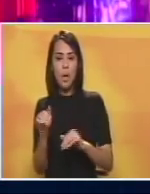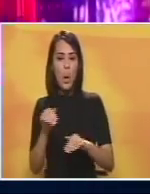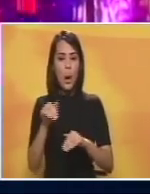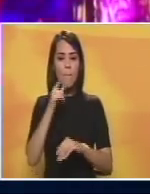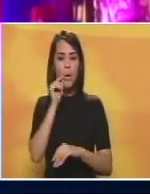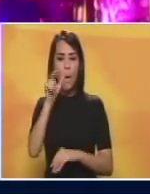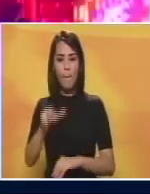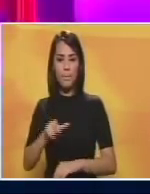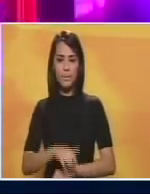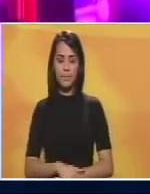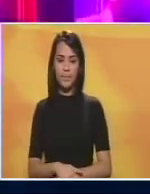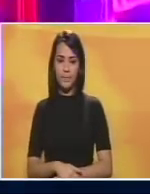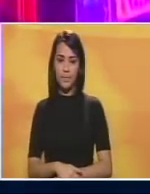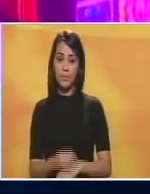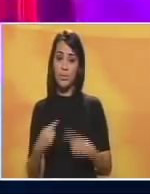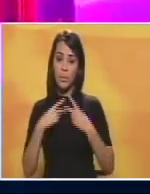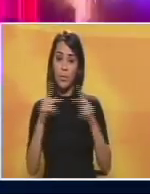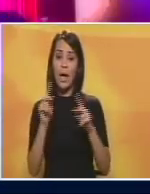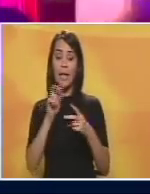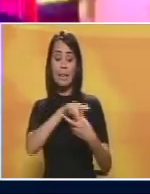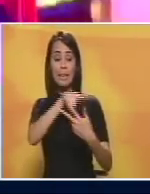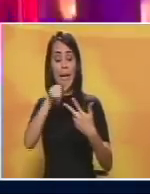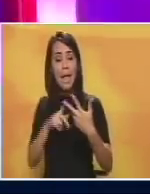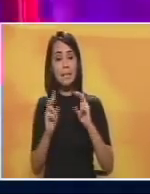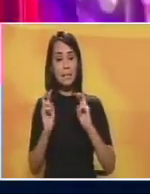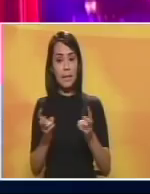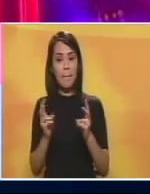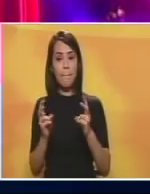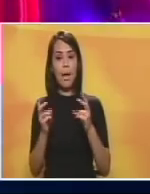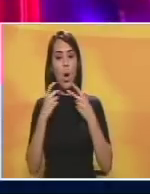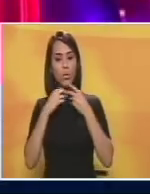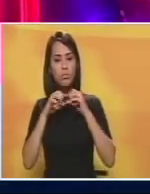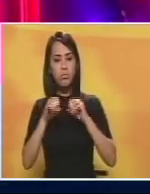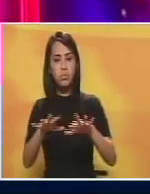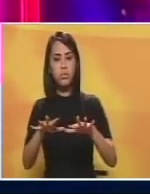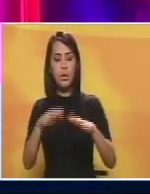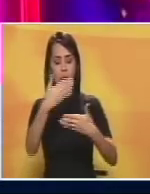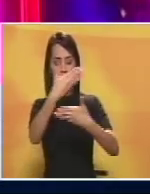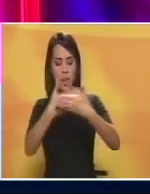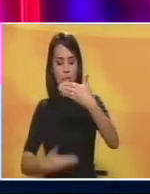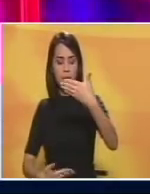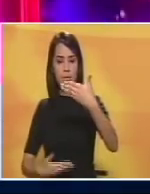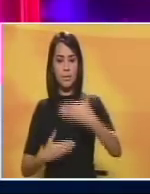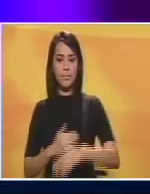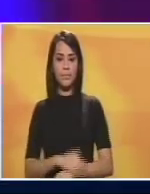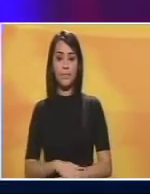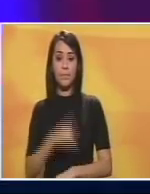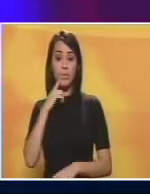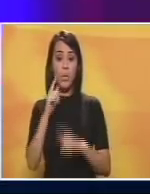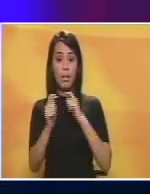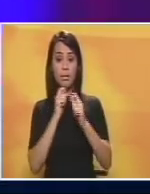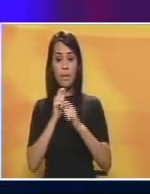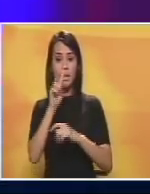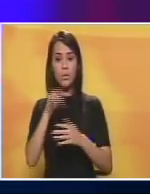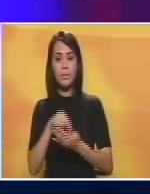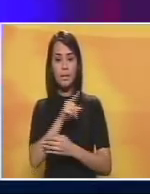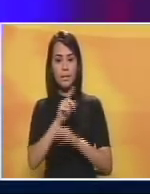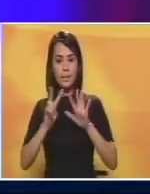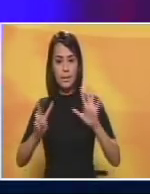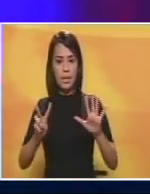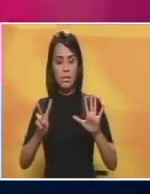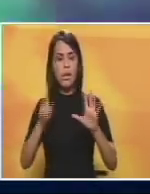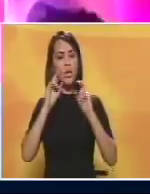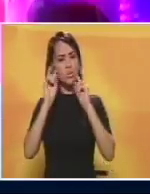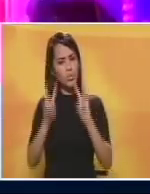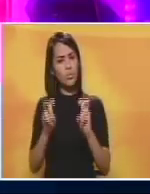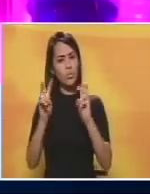Brown. Nicki ya ha compartido 3 temas en redes sociales, ha publicado la lista completa. Recordemos que en una entrevista en el 2017 se refirió a su